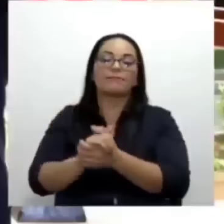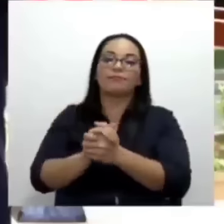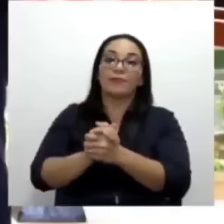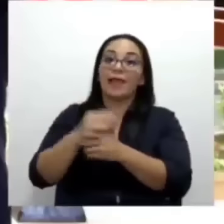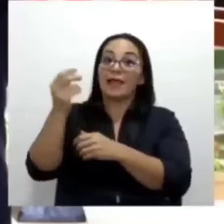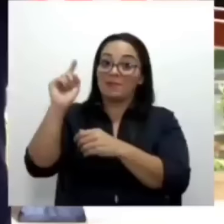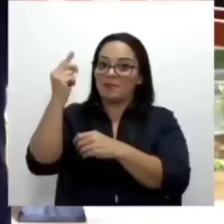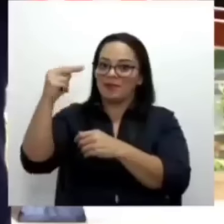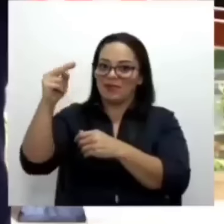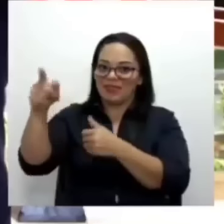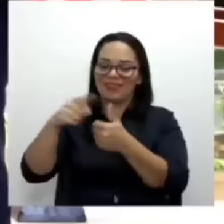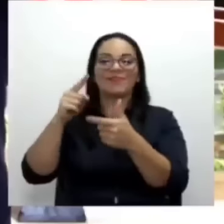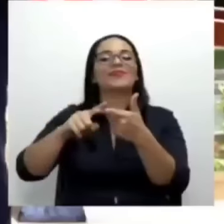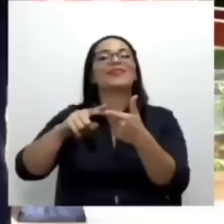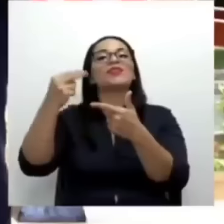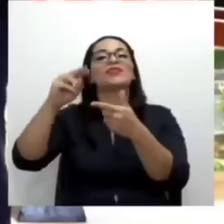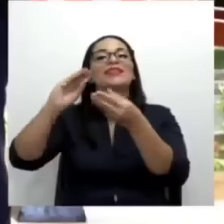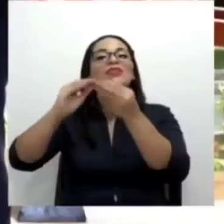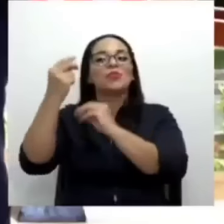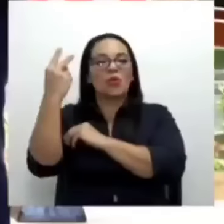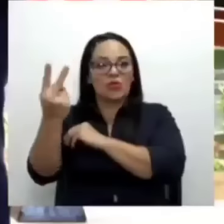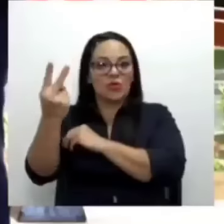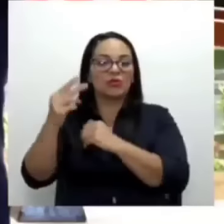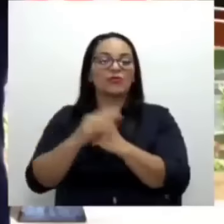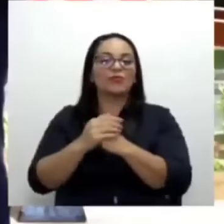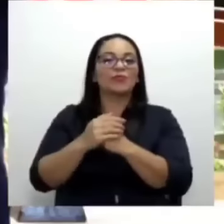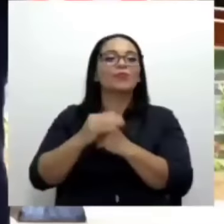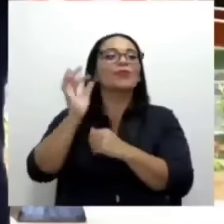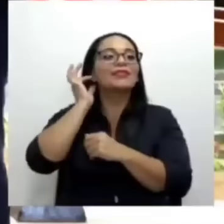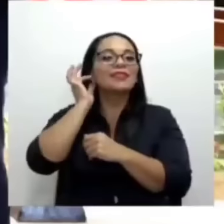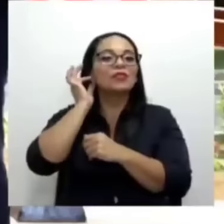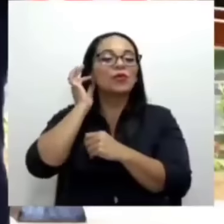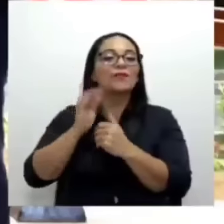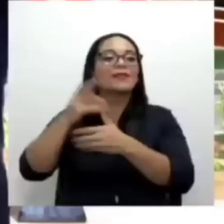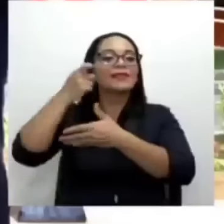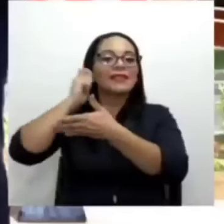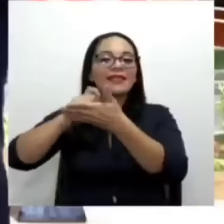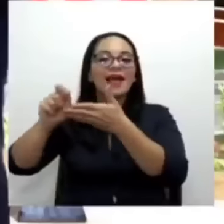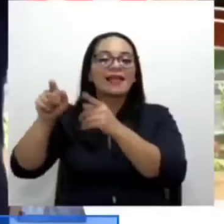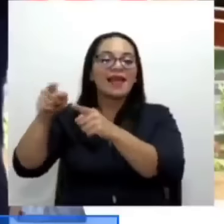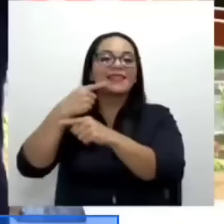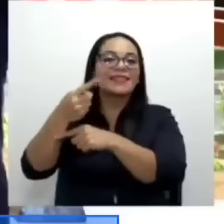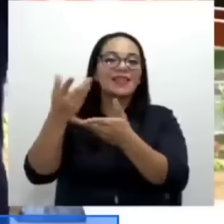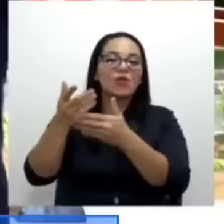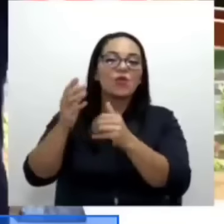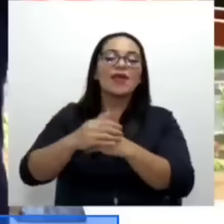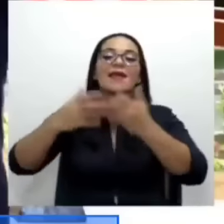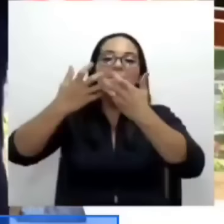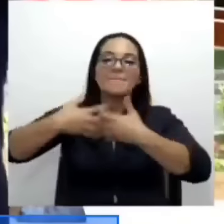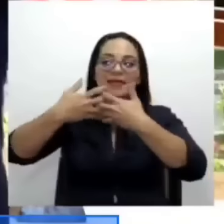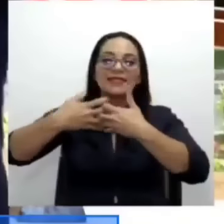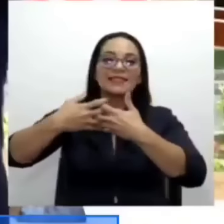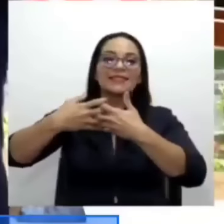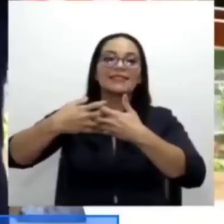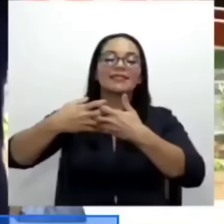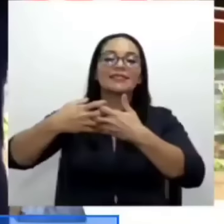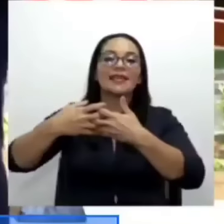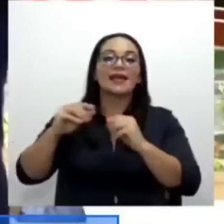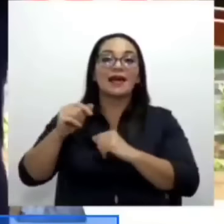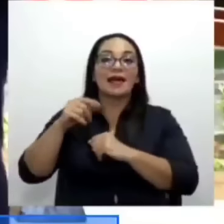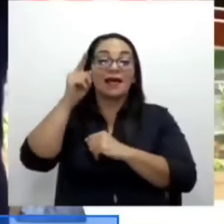uno. Noticia número dos. La señora secretaria dijo, las empresas americanas